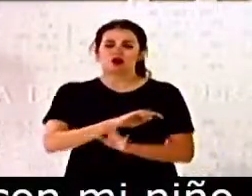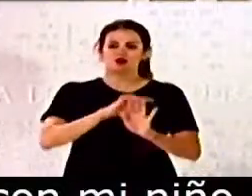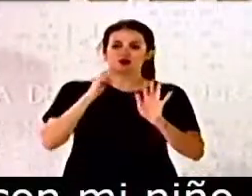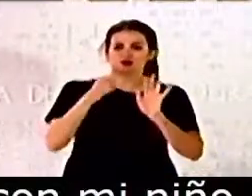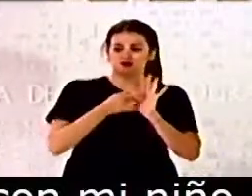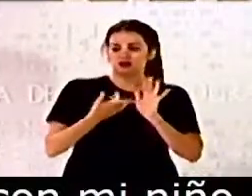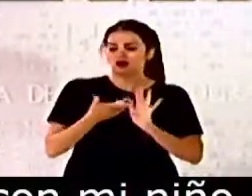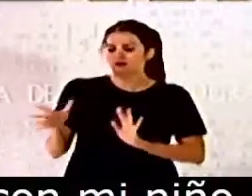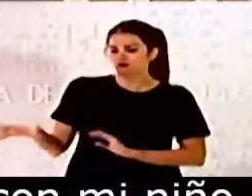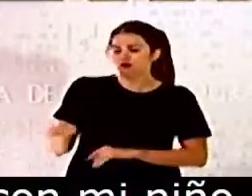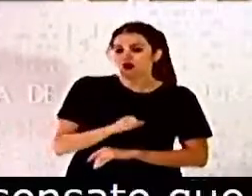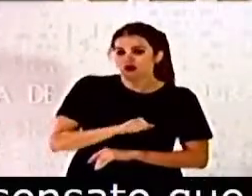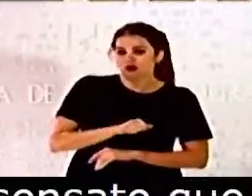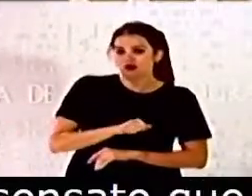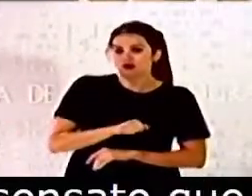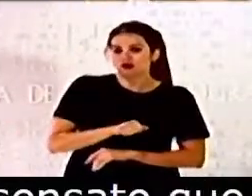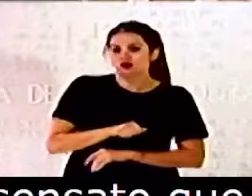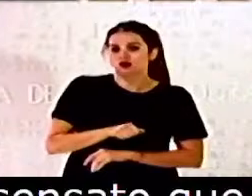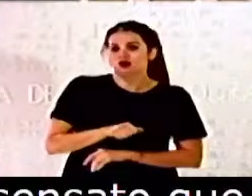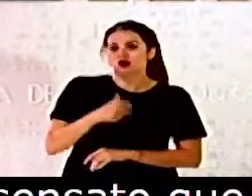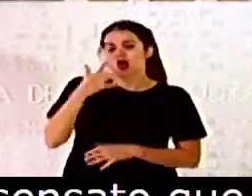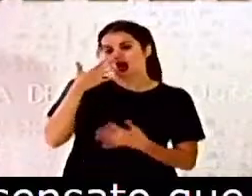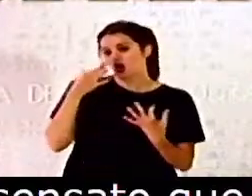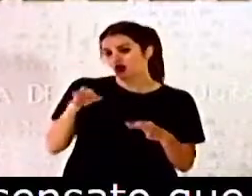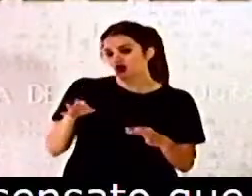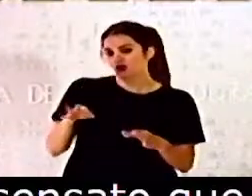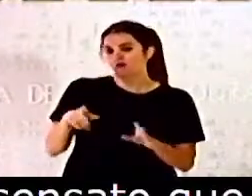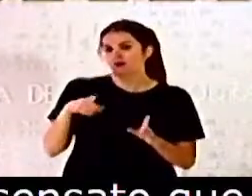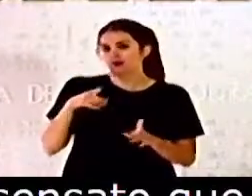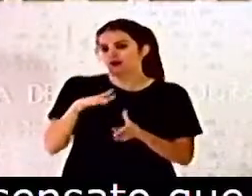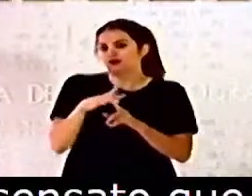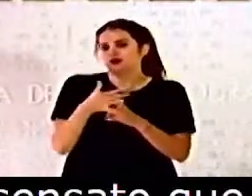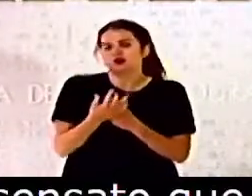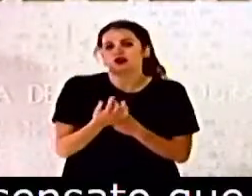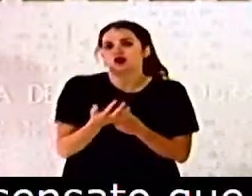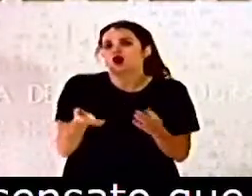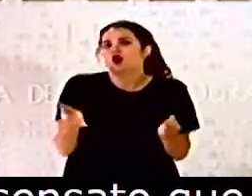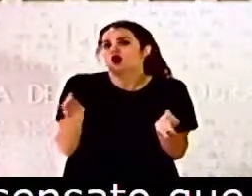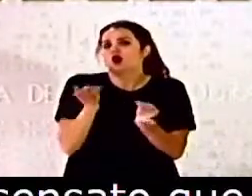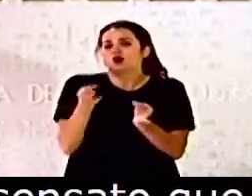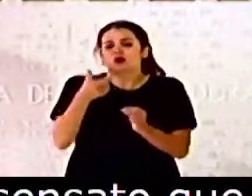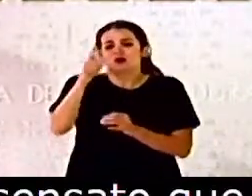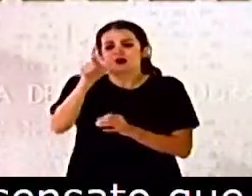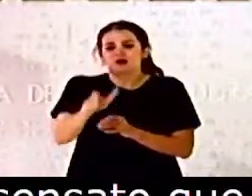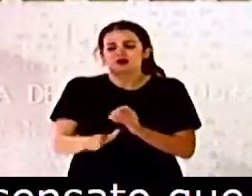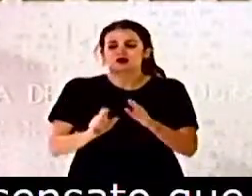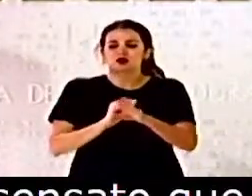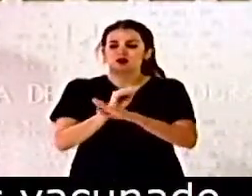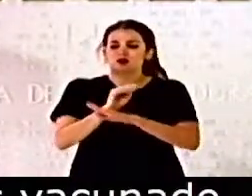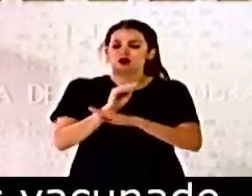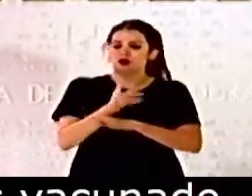la lleves. Pero pasaría con eso y para una persona que necesita de tus cuidados, ¿no?